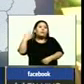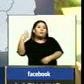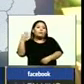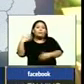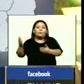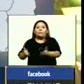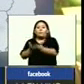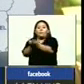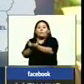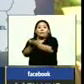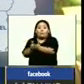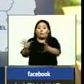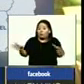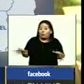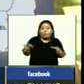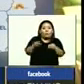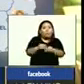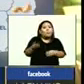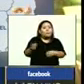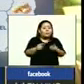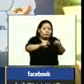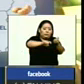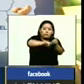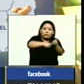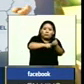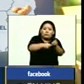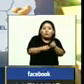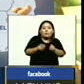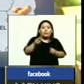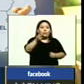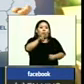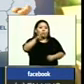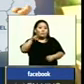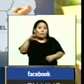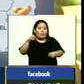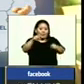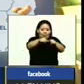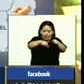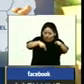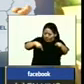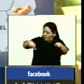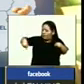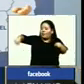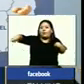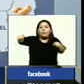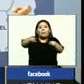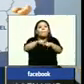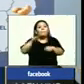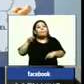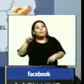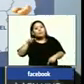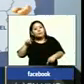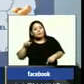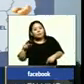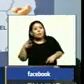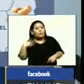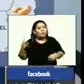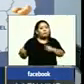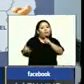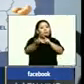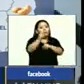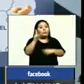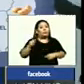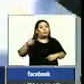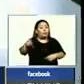La Unión. En total, cultivan Marañón en 220 manzanas de tierra para lograr anualmente una producción